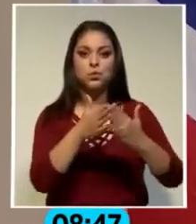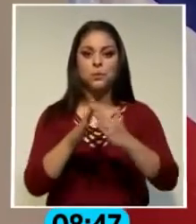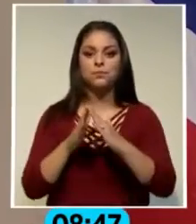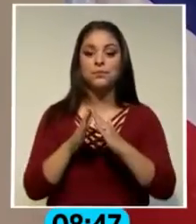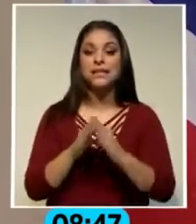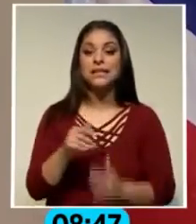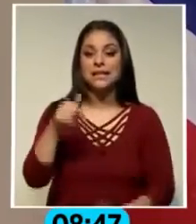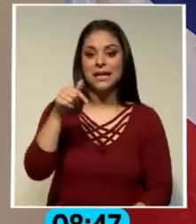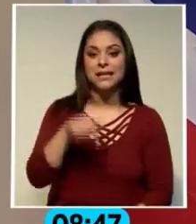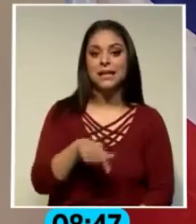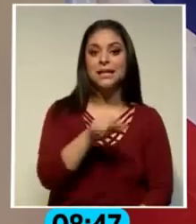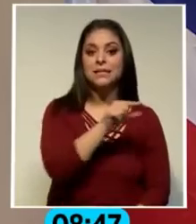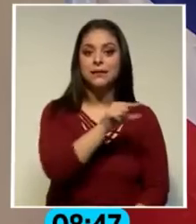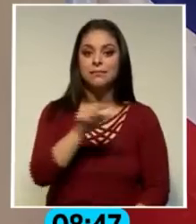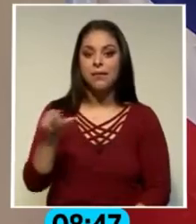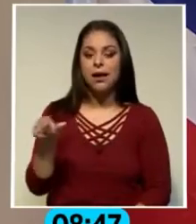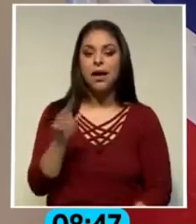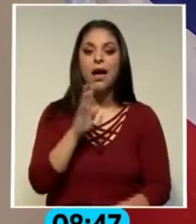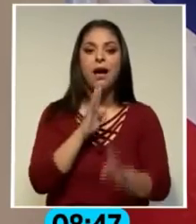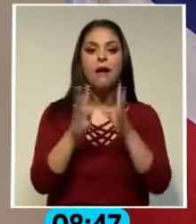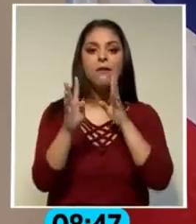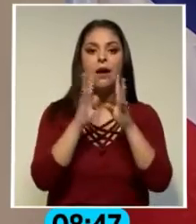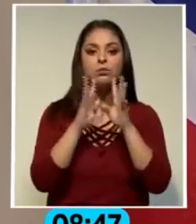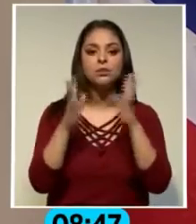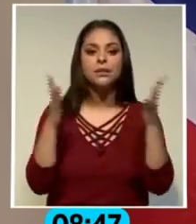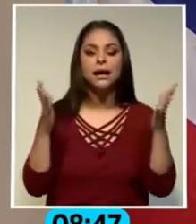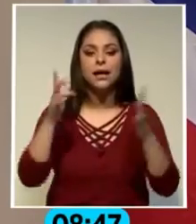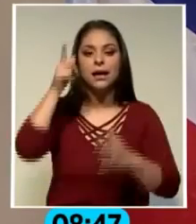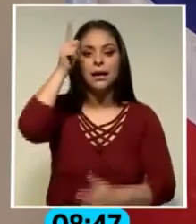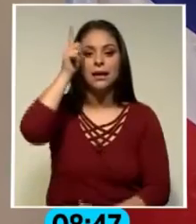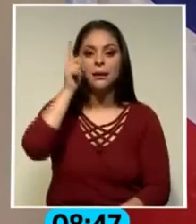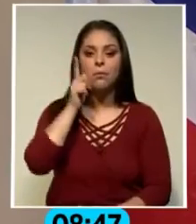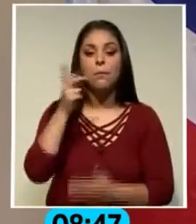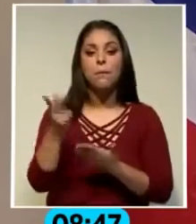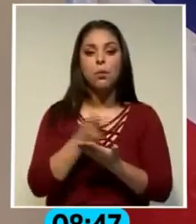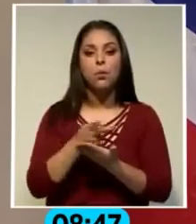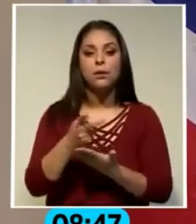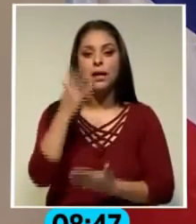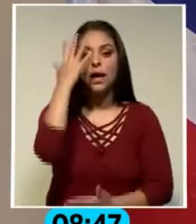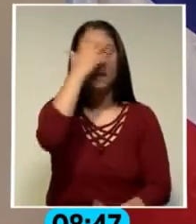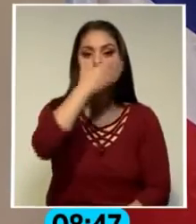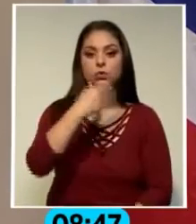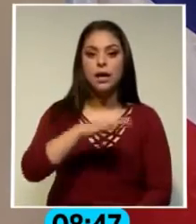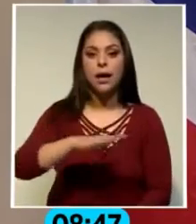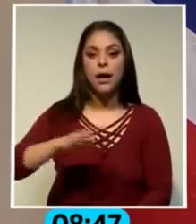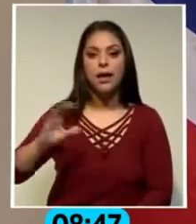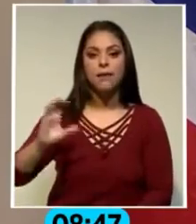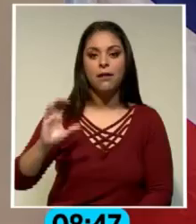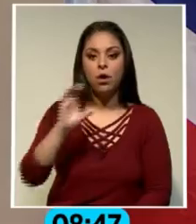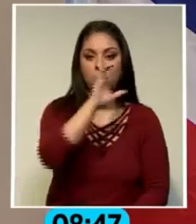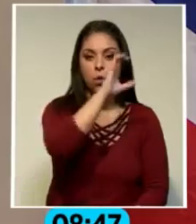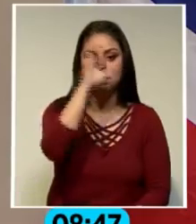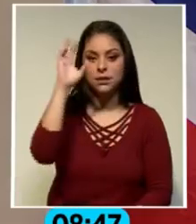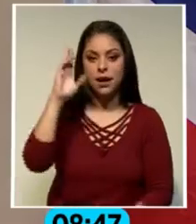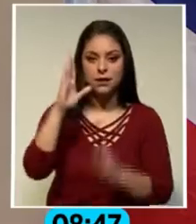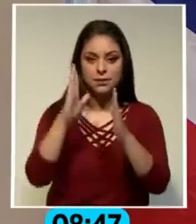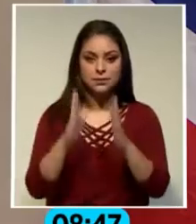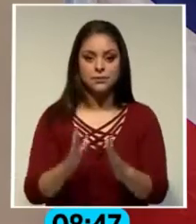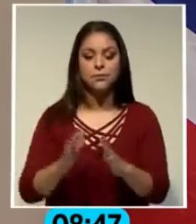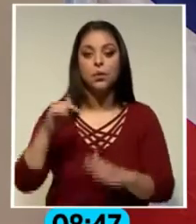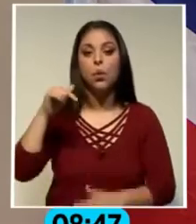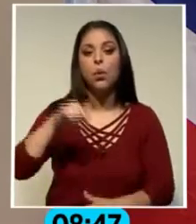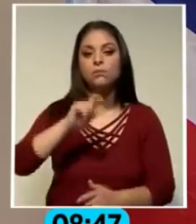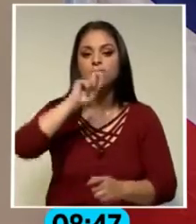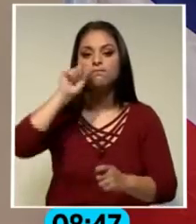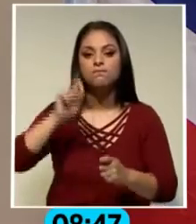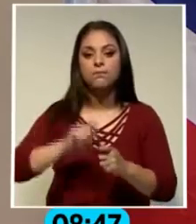durante esta semana hemos estado hablando sobre Limón, esta provincia hermosísima en el Caribe costarricense. Hoy en particular vamos a